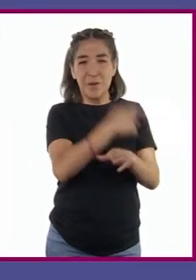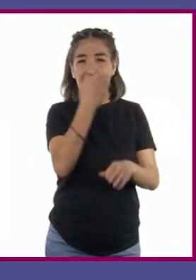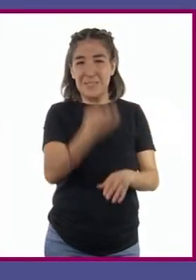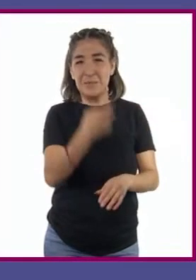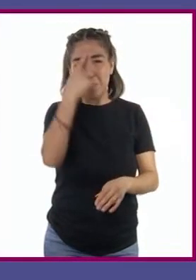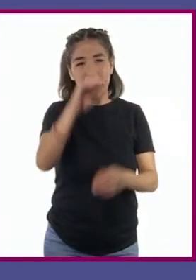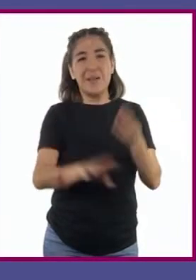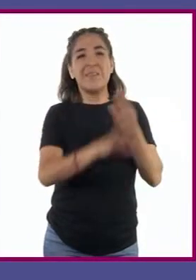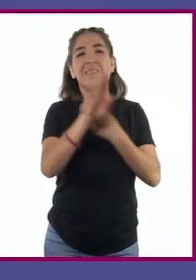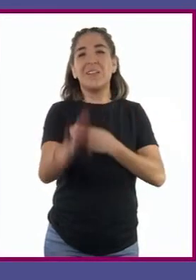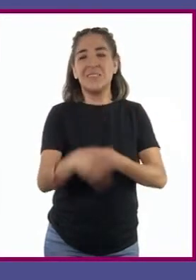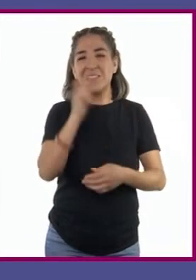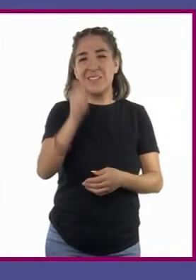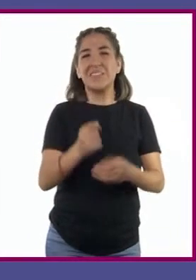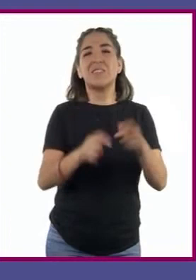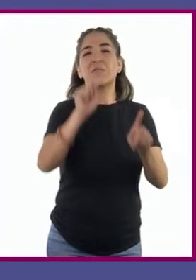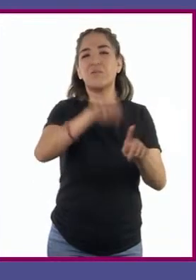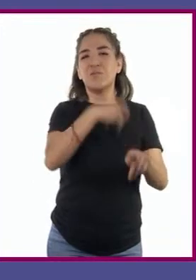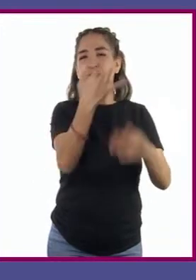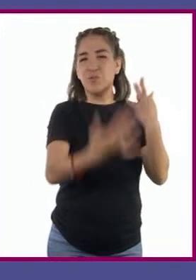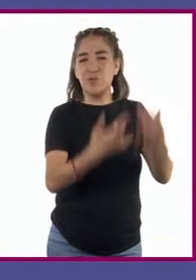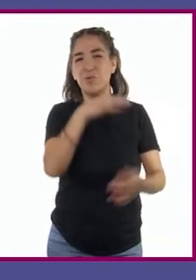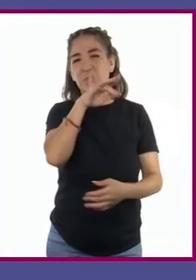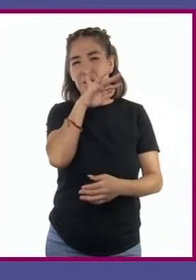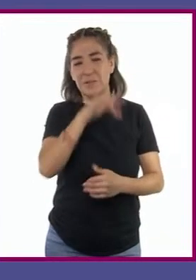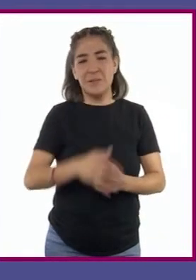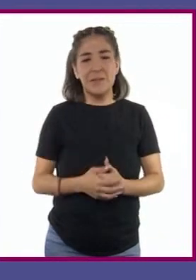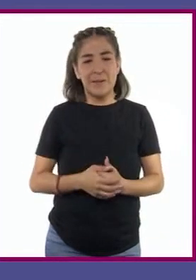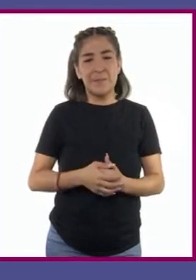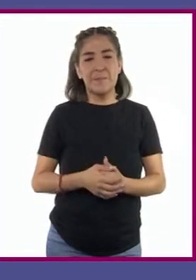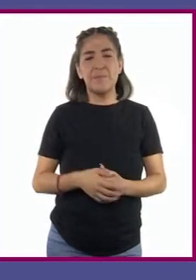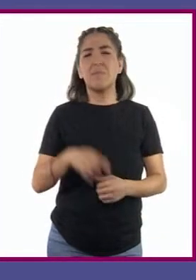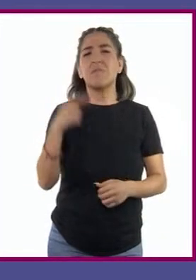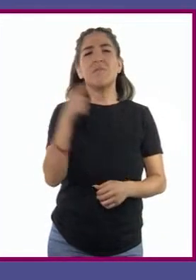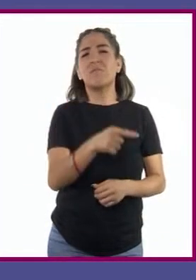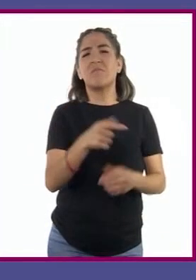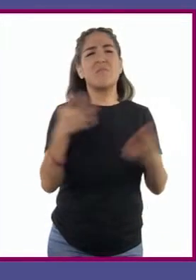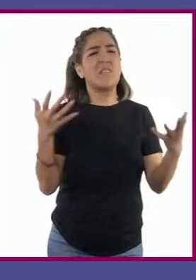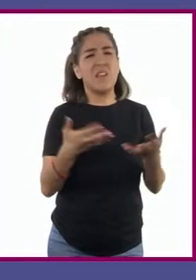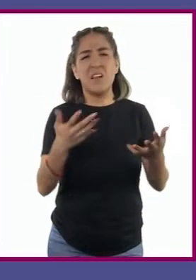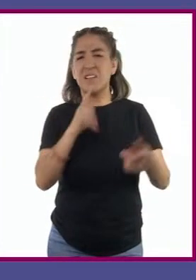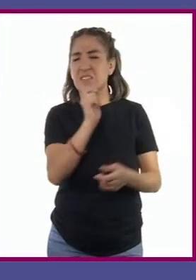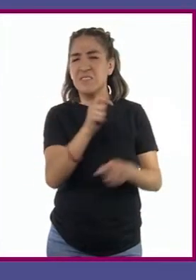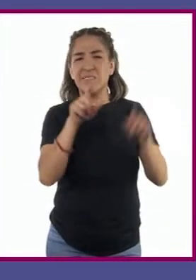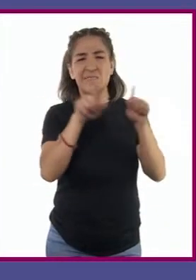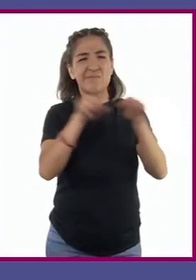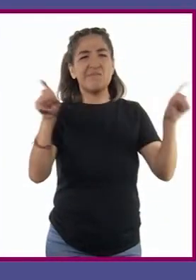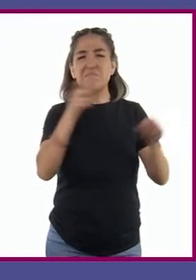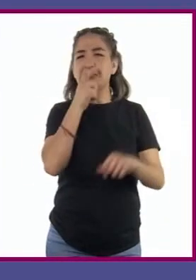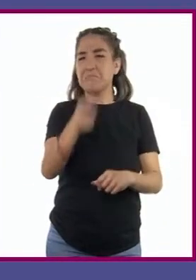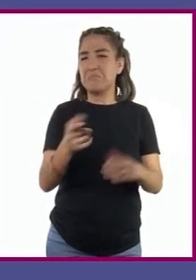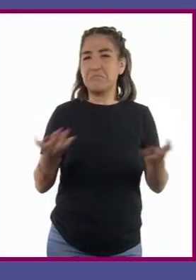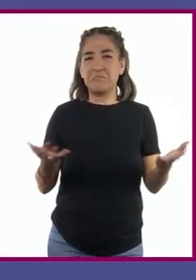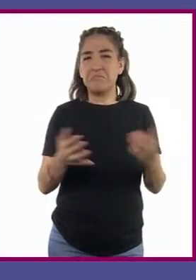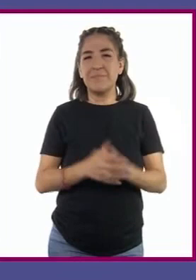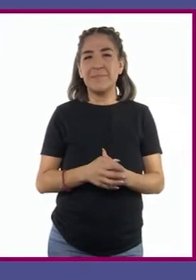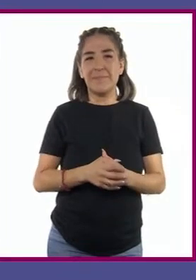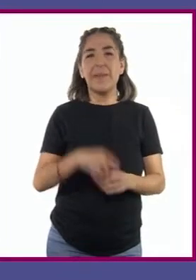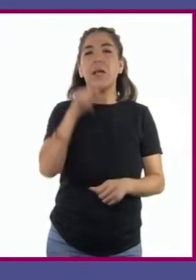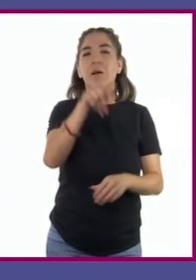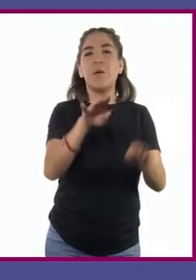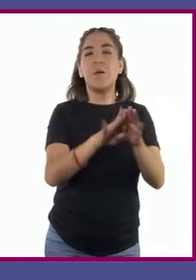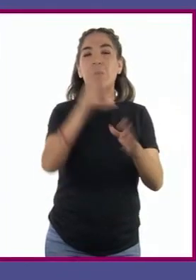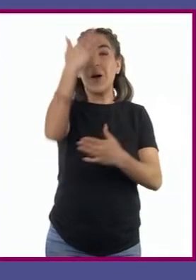para evitar la incineración. ¿Qué está haciendo en este fragmento? Pues creo que está listando